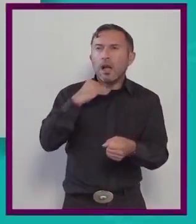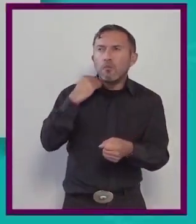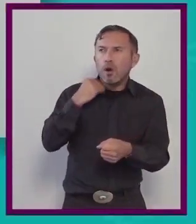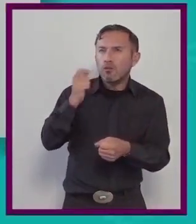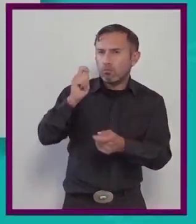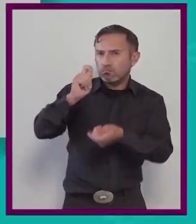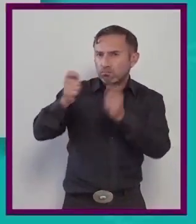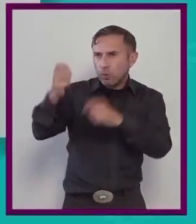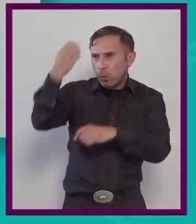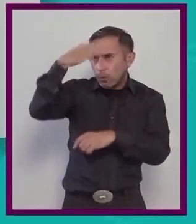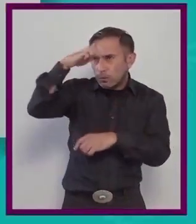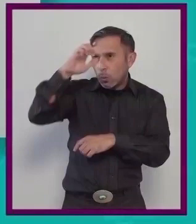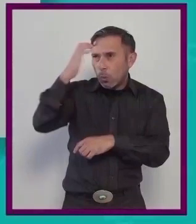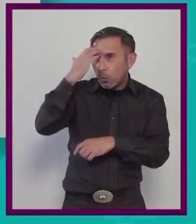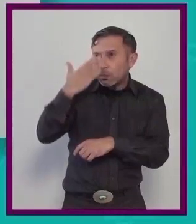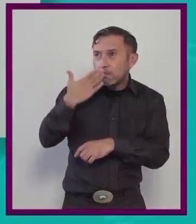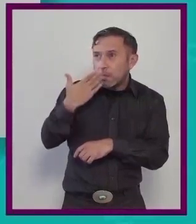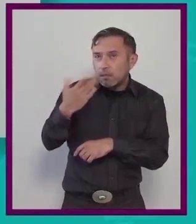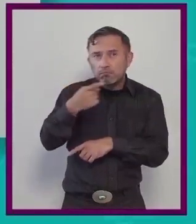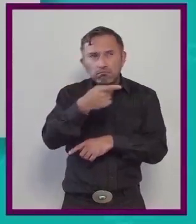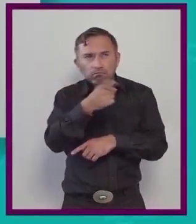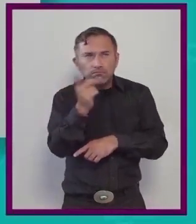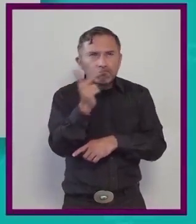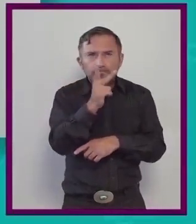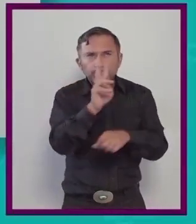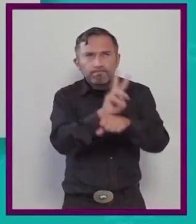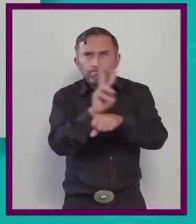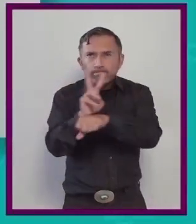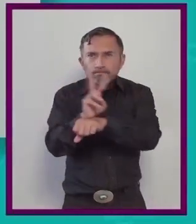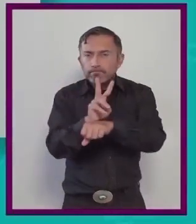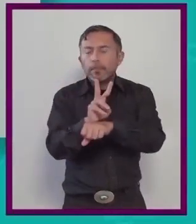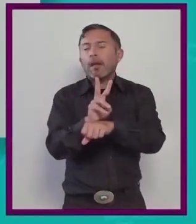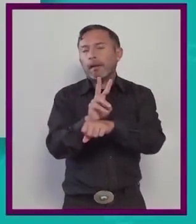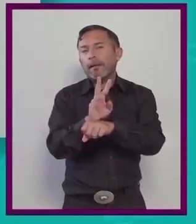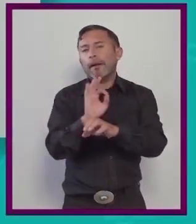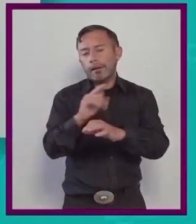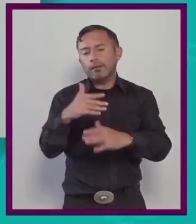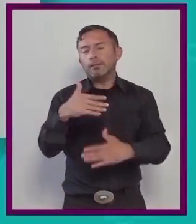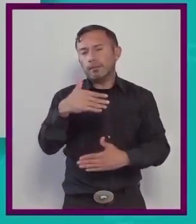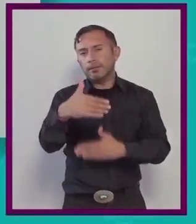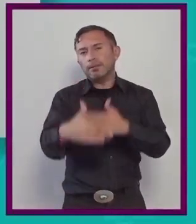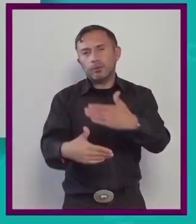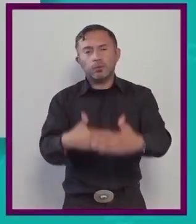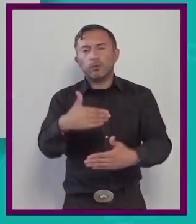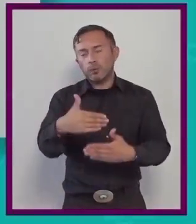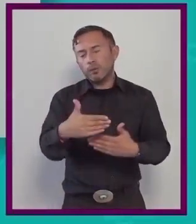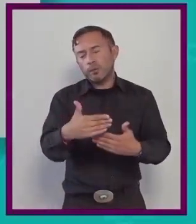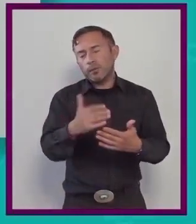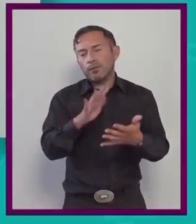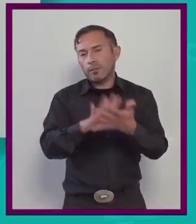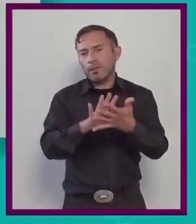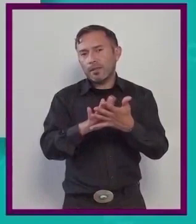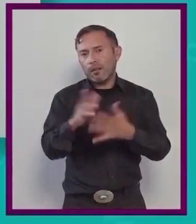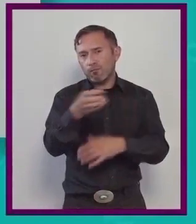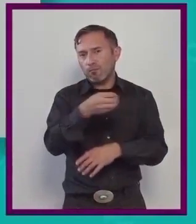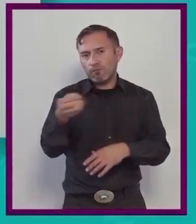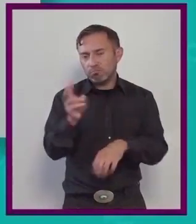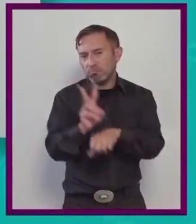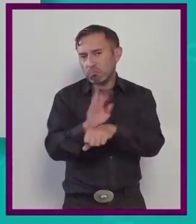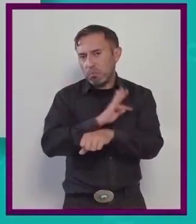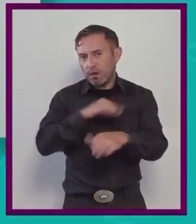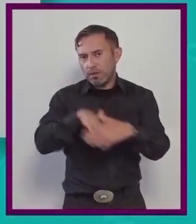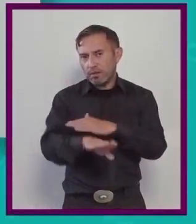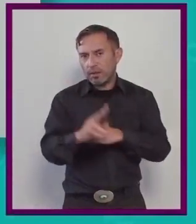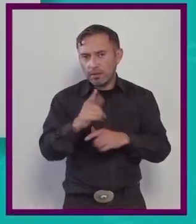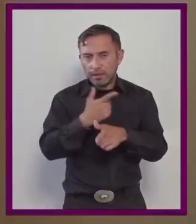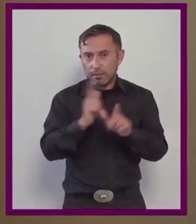encuentran tienen los conocimientos suficientes y necesarios para llevar a cabo y de estar dentro del desarrollo de este